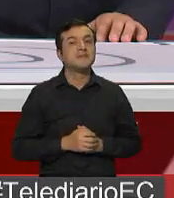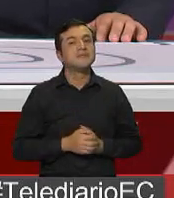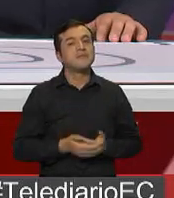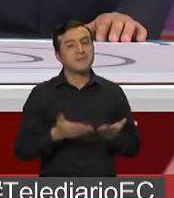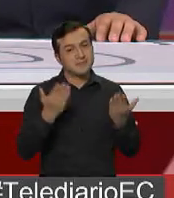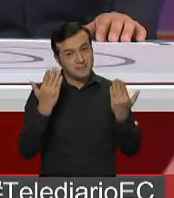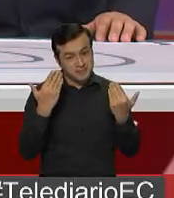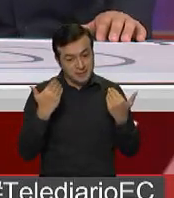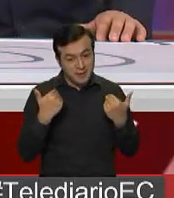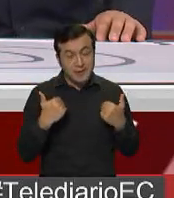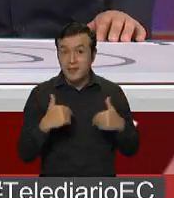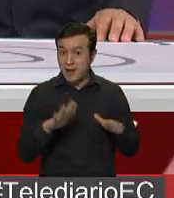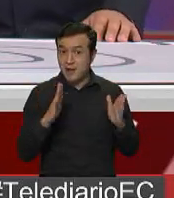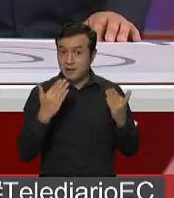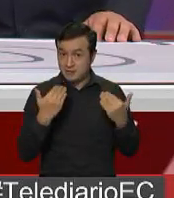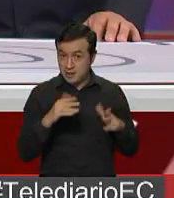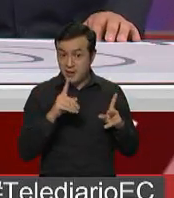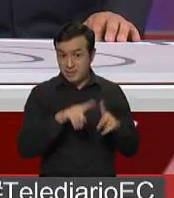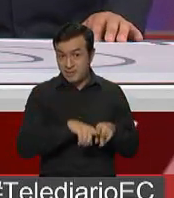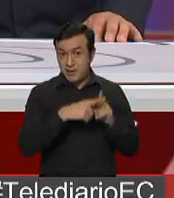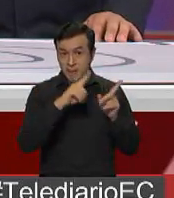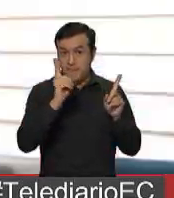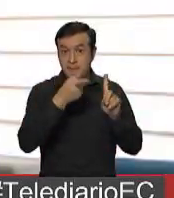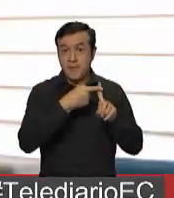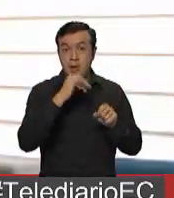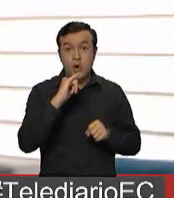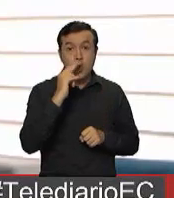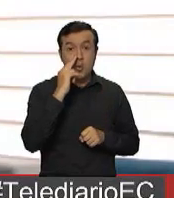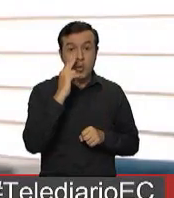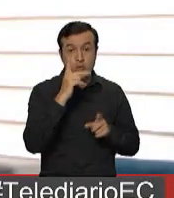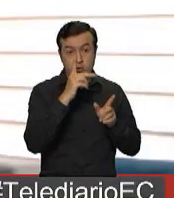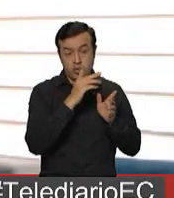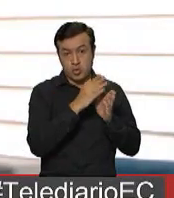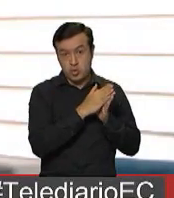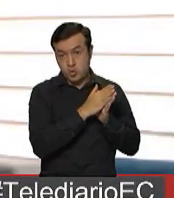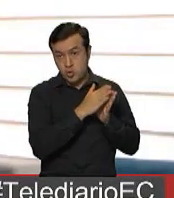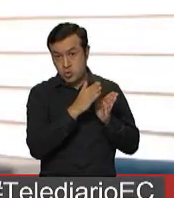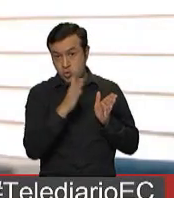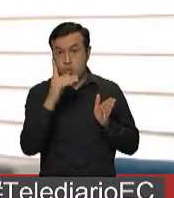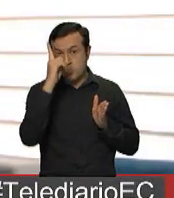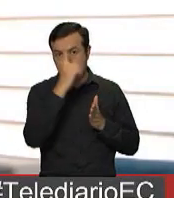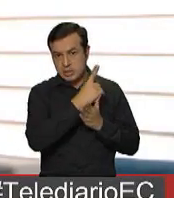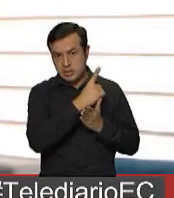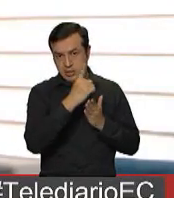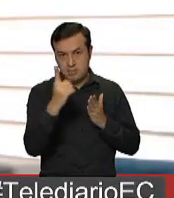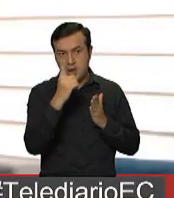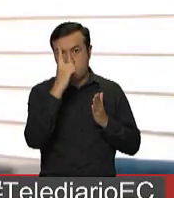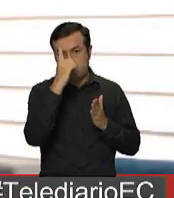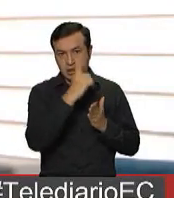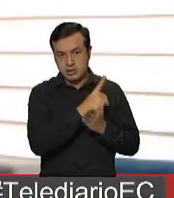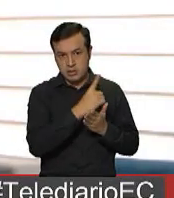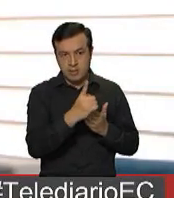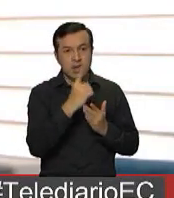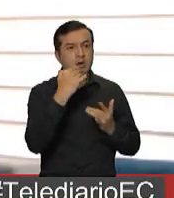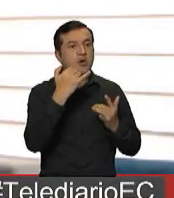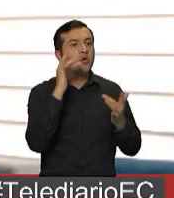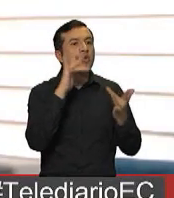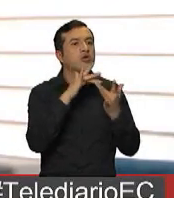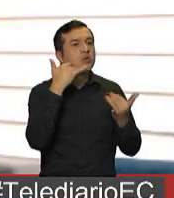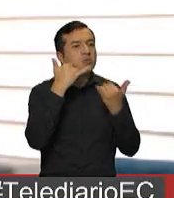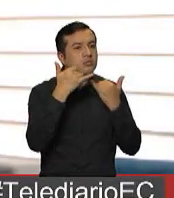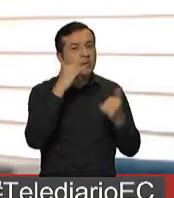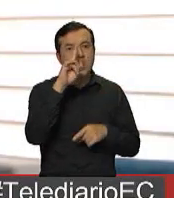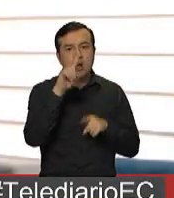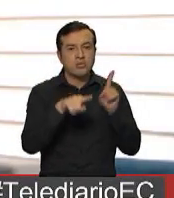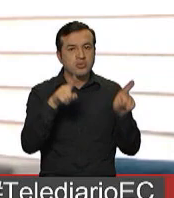Justamente estamos ya, iniciamos el primero de junio, ¿verdad? Tenemos una semana con este proceso de tomar contacto con los ciudadanos.